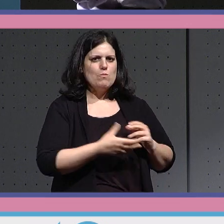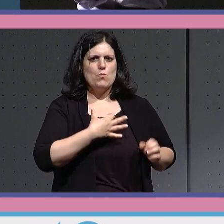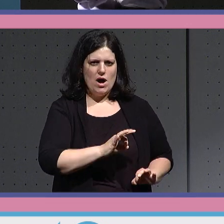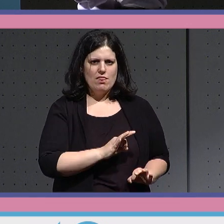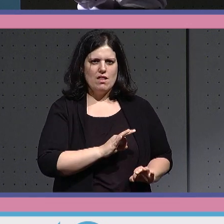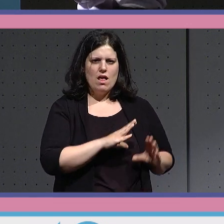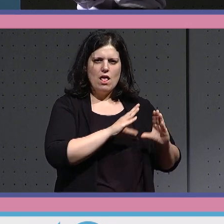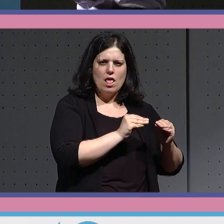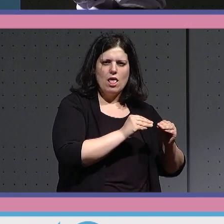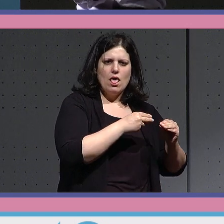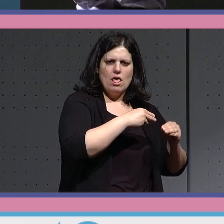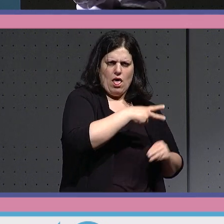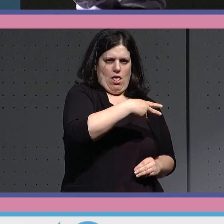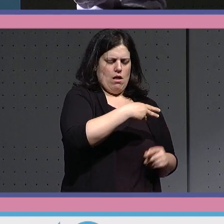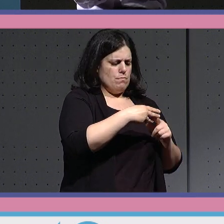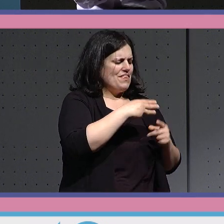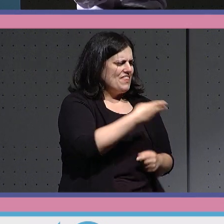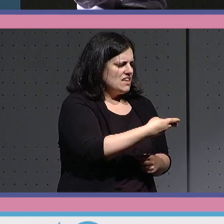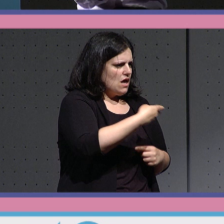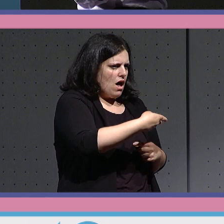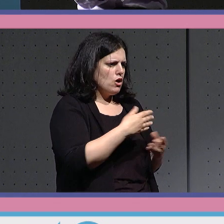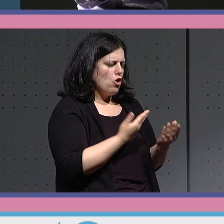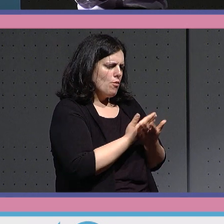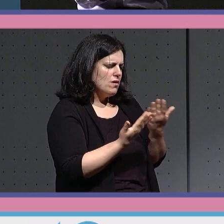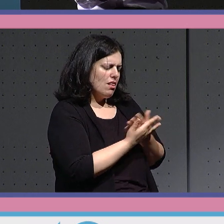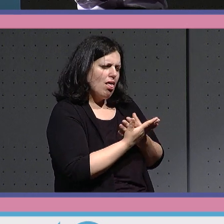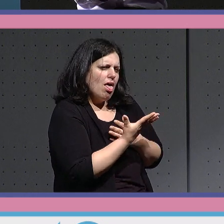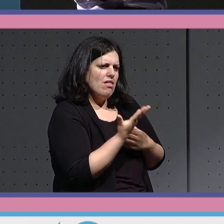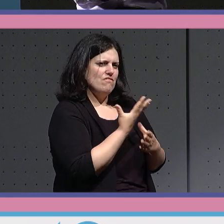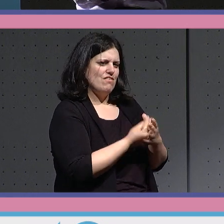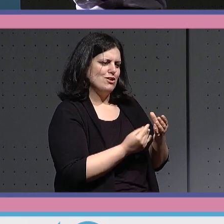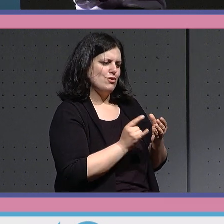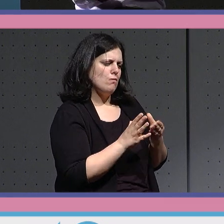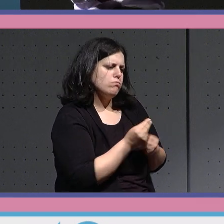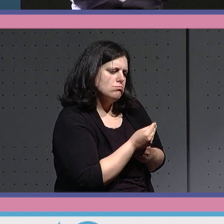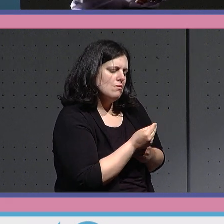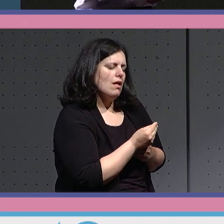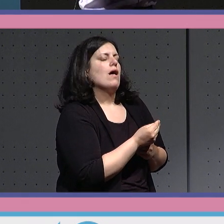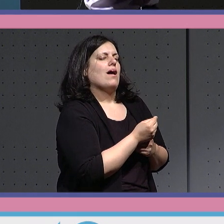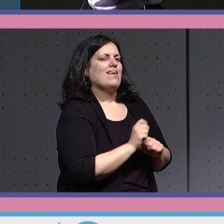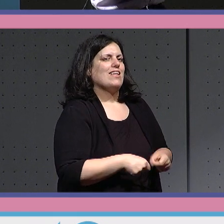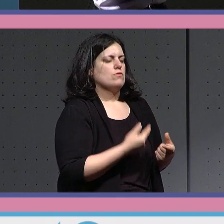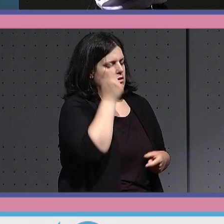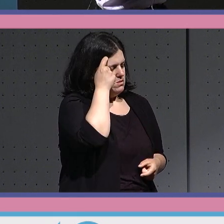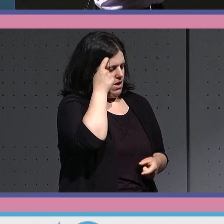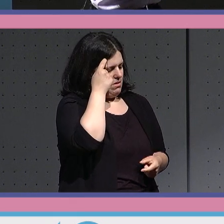encendido y se ha apagado, es algo que falló en una región reguladora, pero tenemos que entenderlas un poquito mejor.